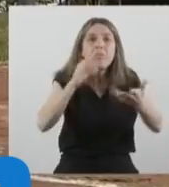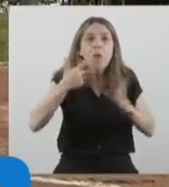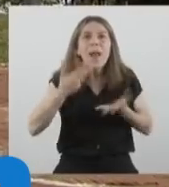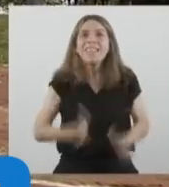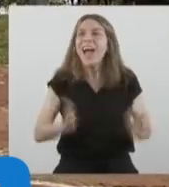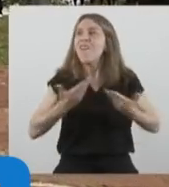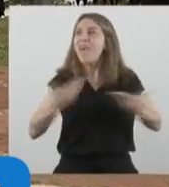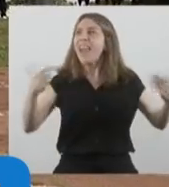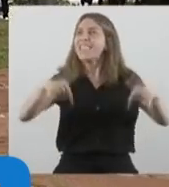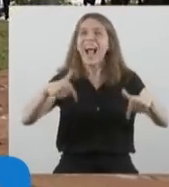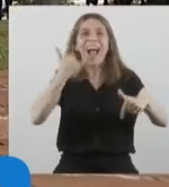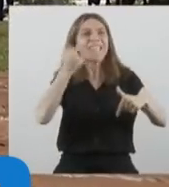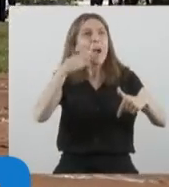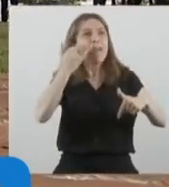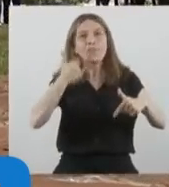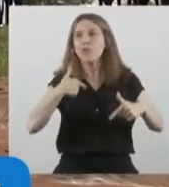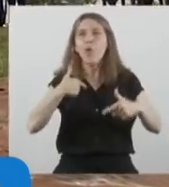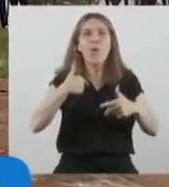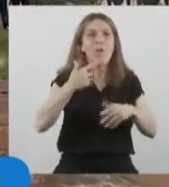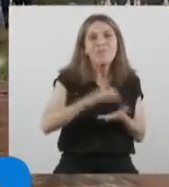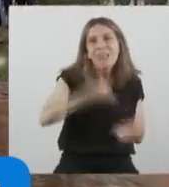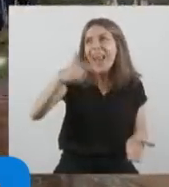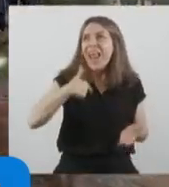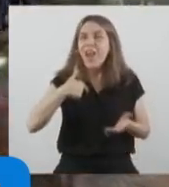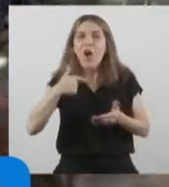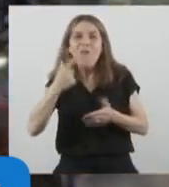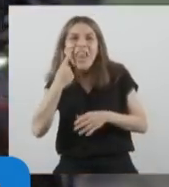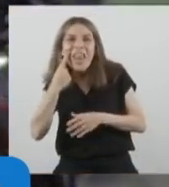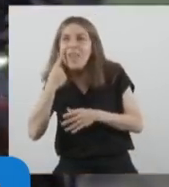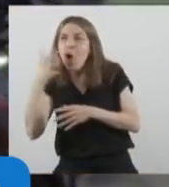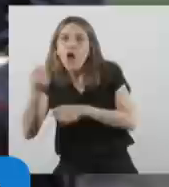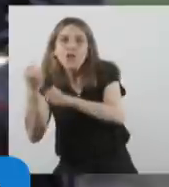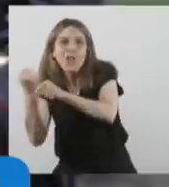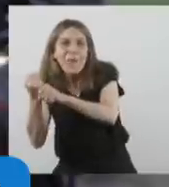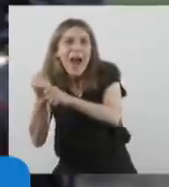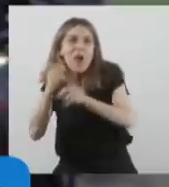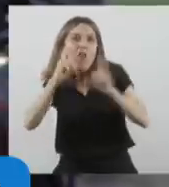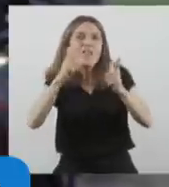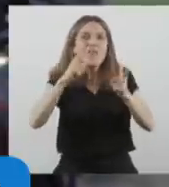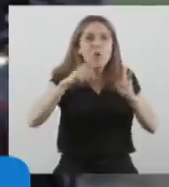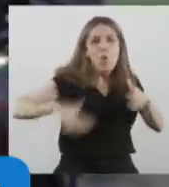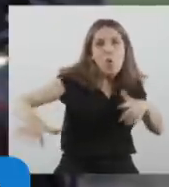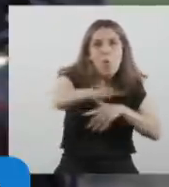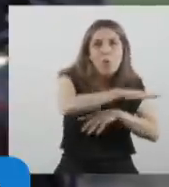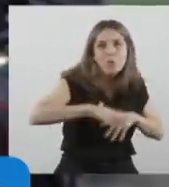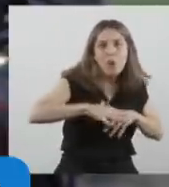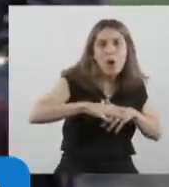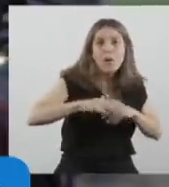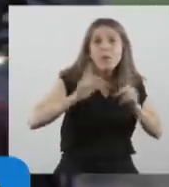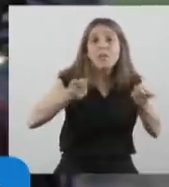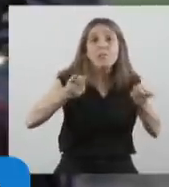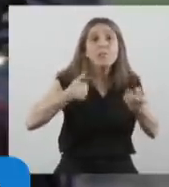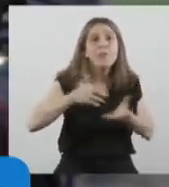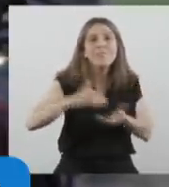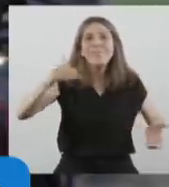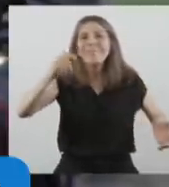quiero que construyan sus familias quiero que disfruten de su tierra y quiero que un día se mueran